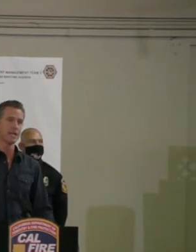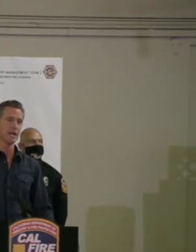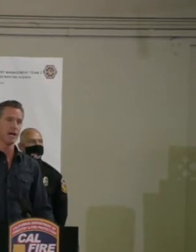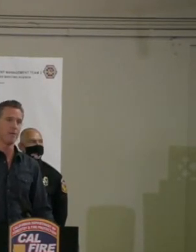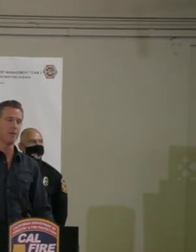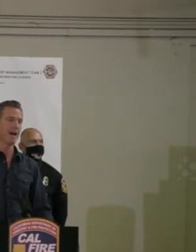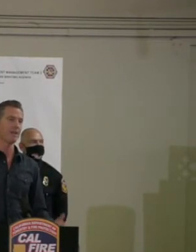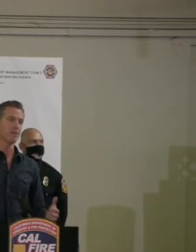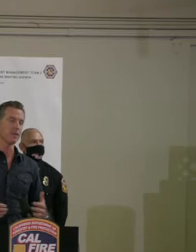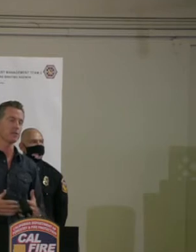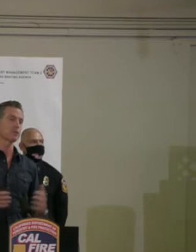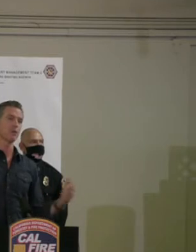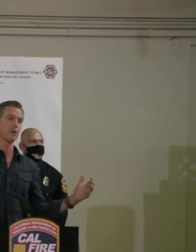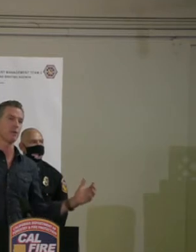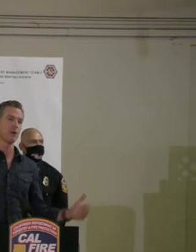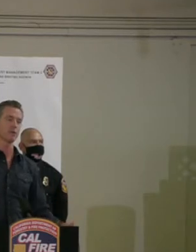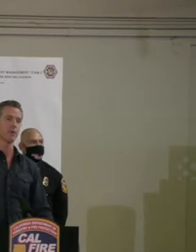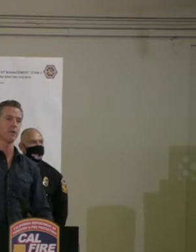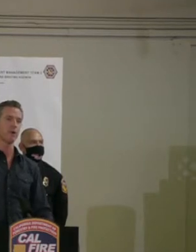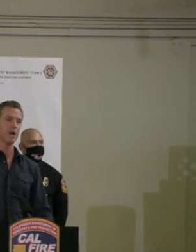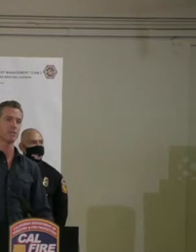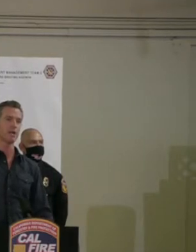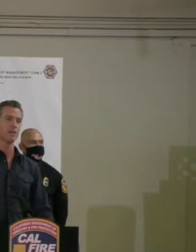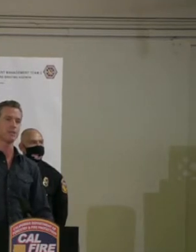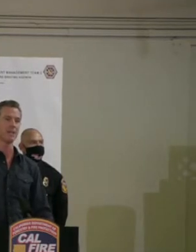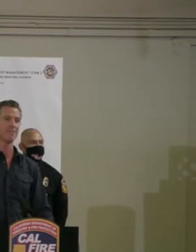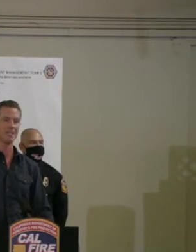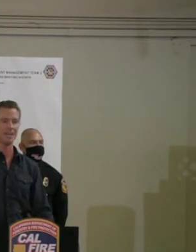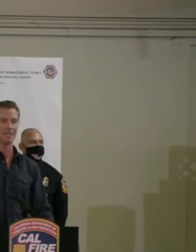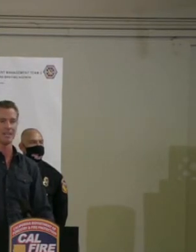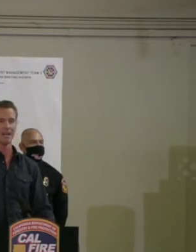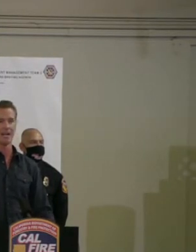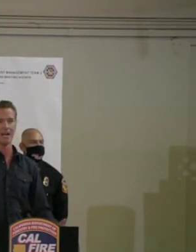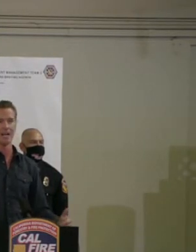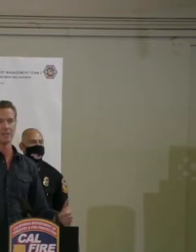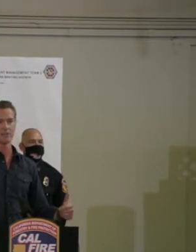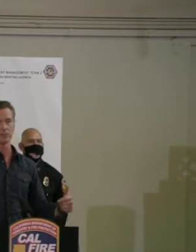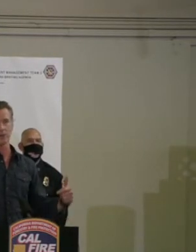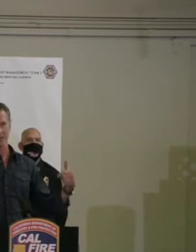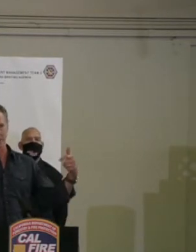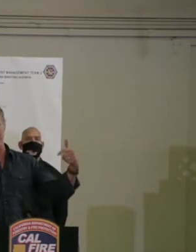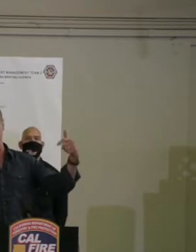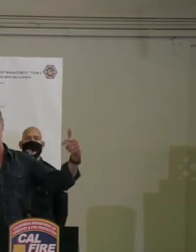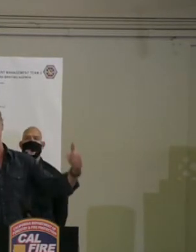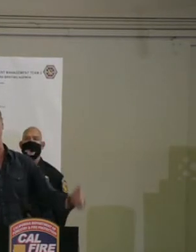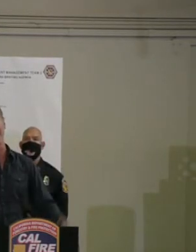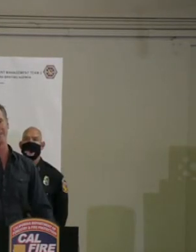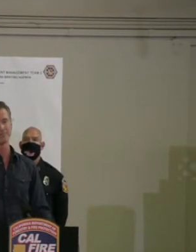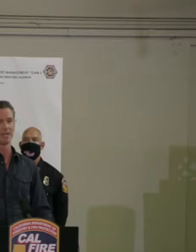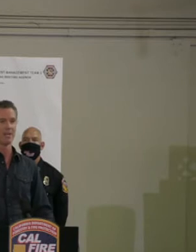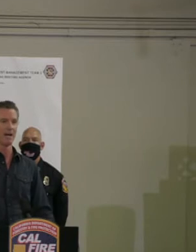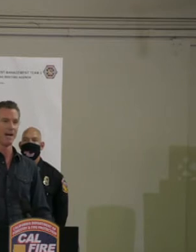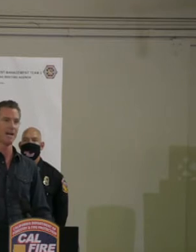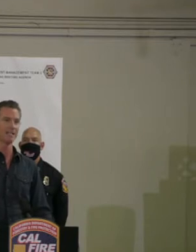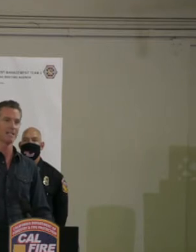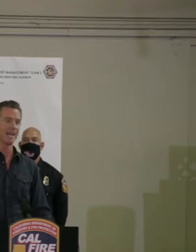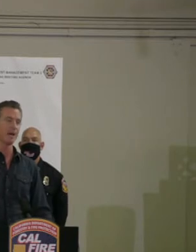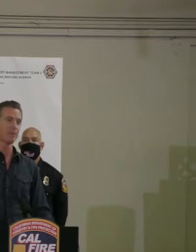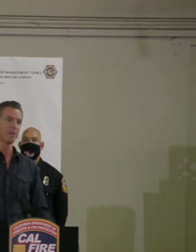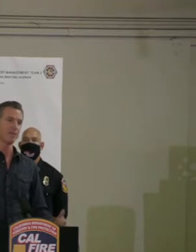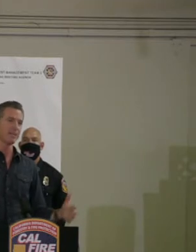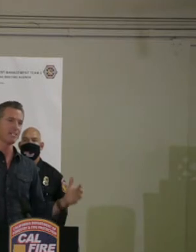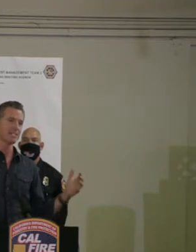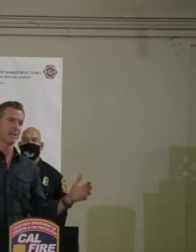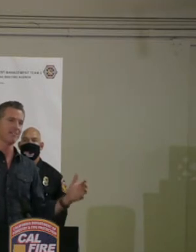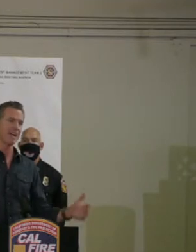nos complace el trabajo extraordinario por parte de la cruz roja durante la noche